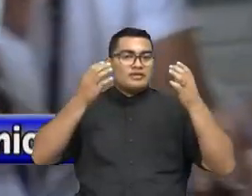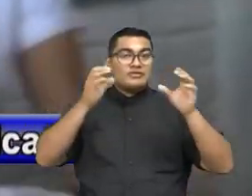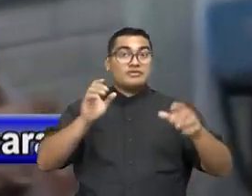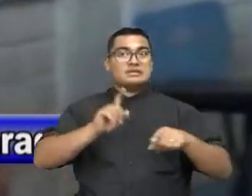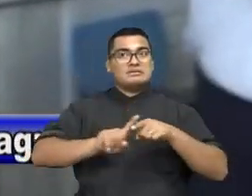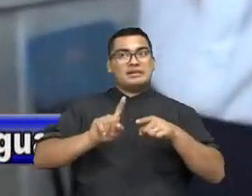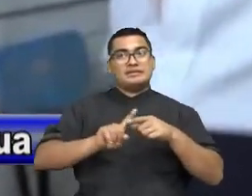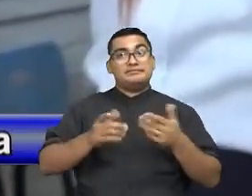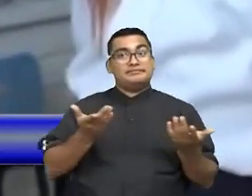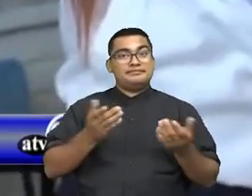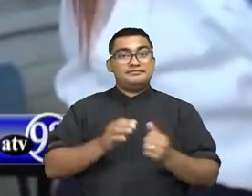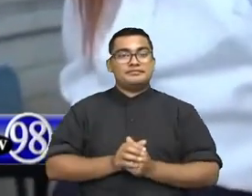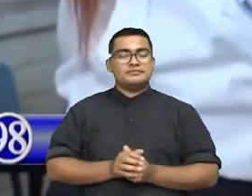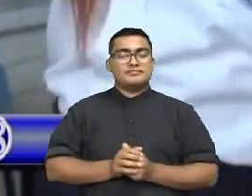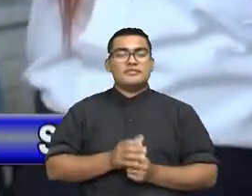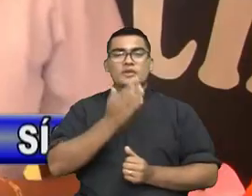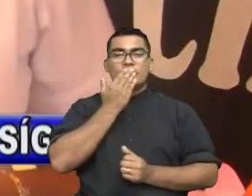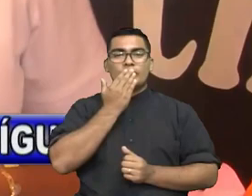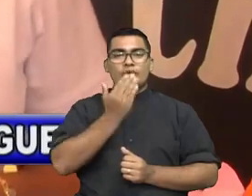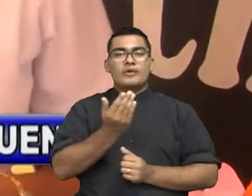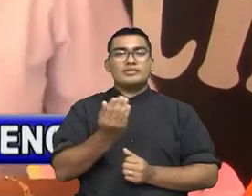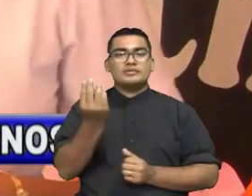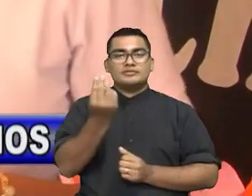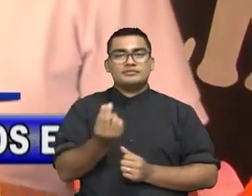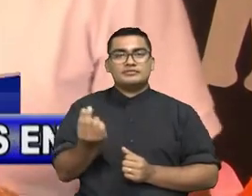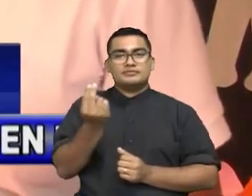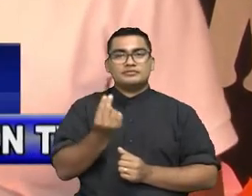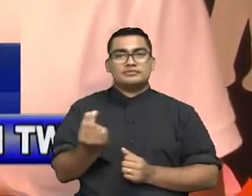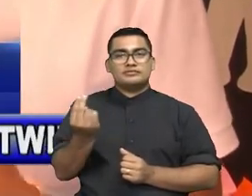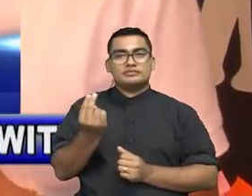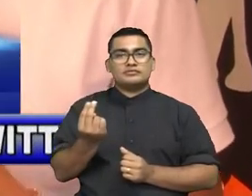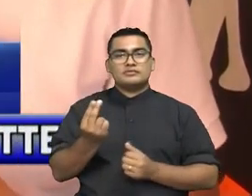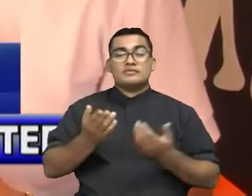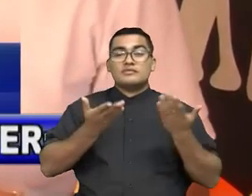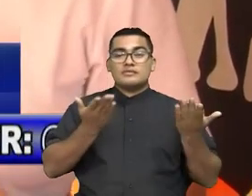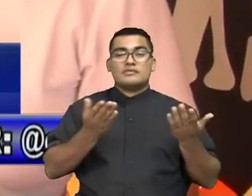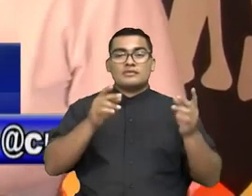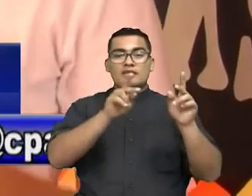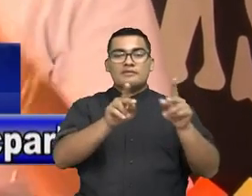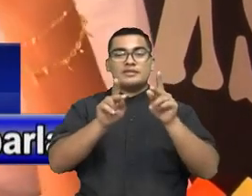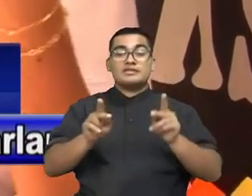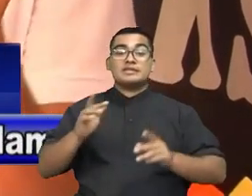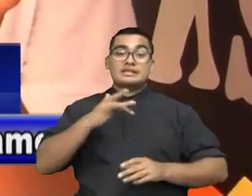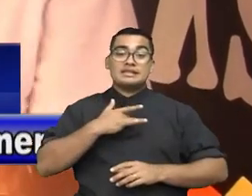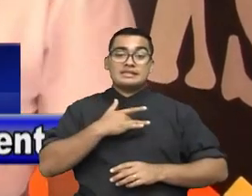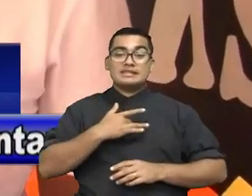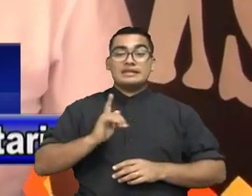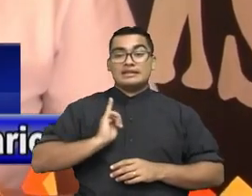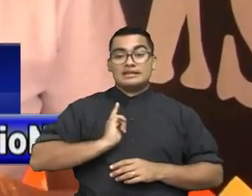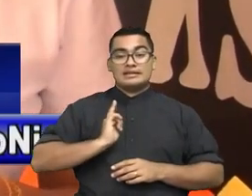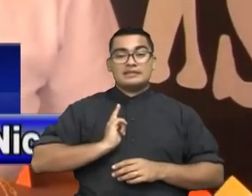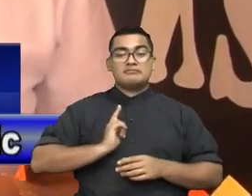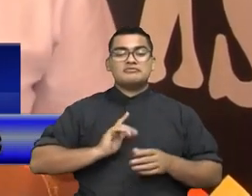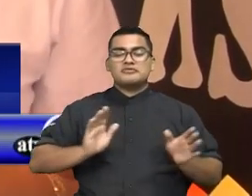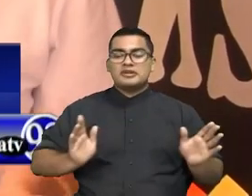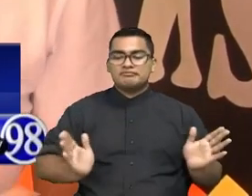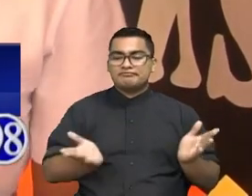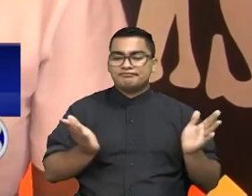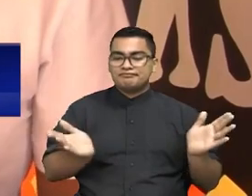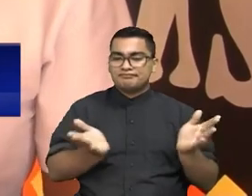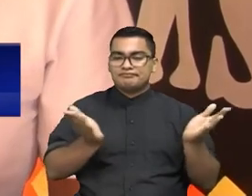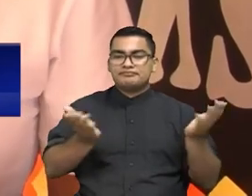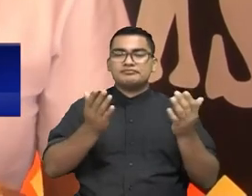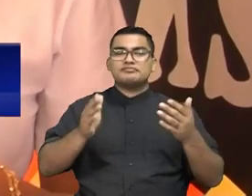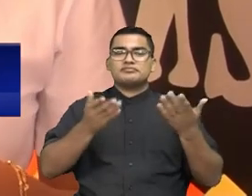parece de gran utilidad porque servirá para las necesidades de que tenemos algunos de nosotros y un impulso para ir